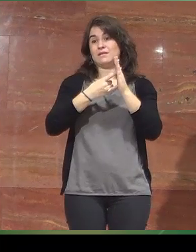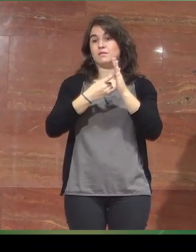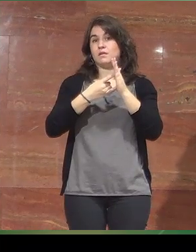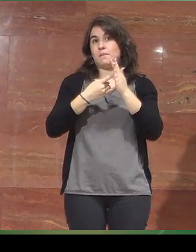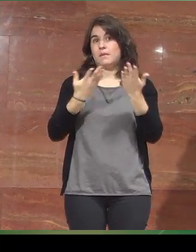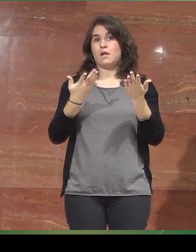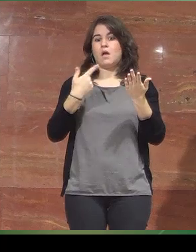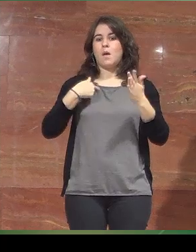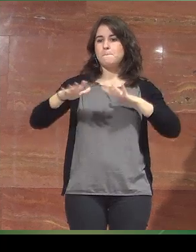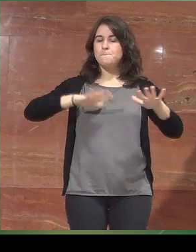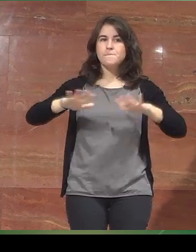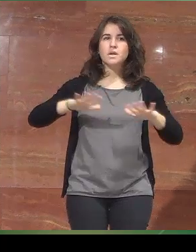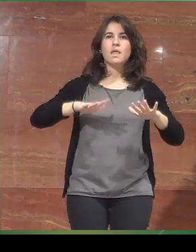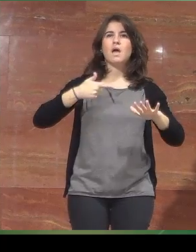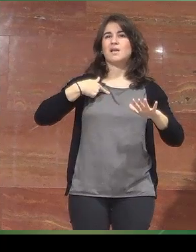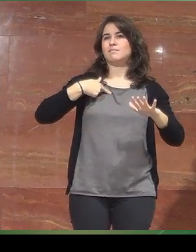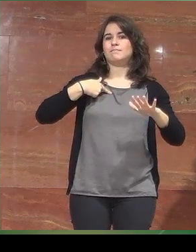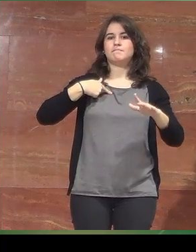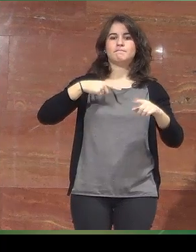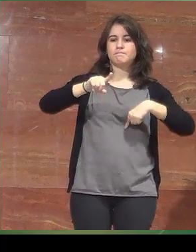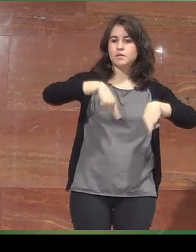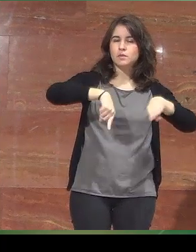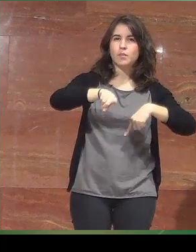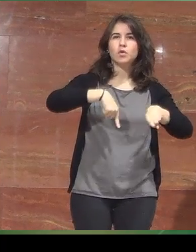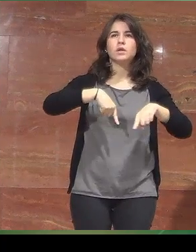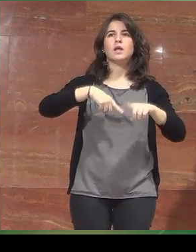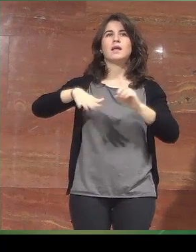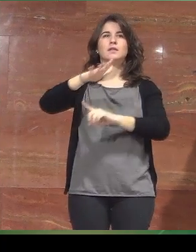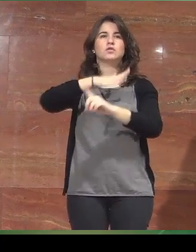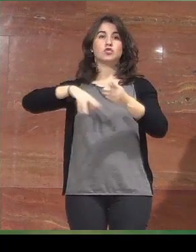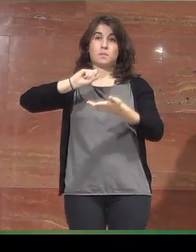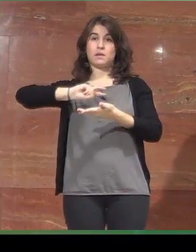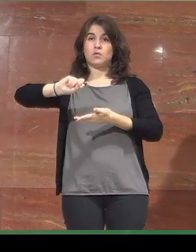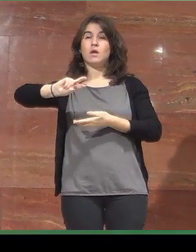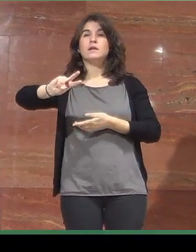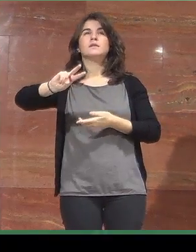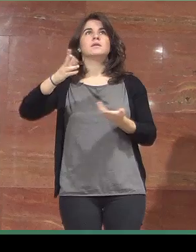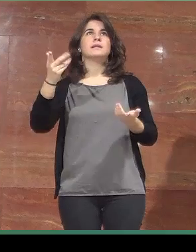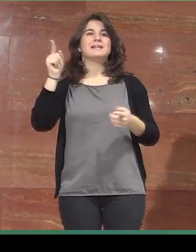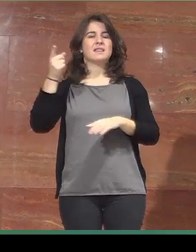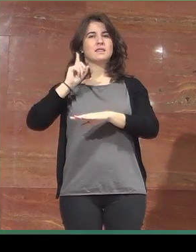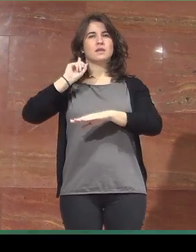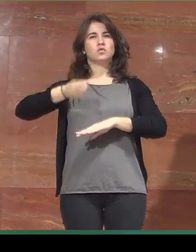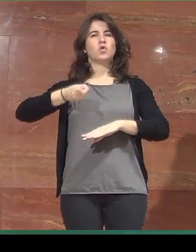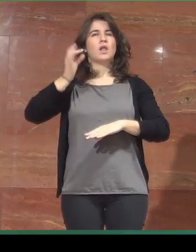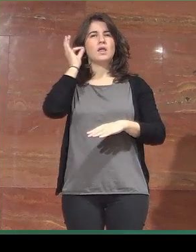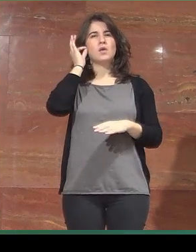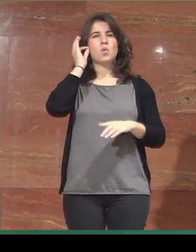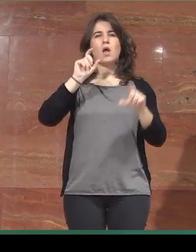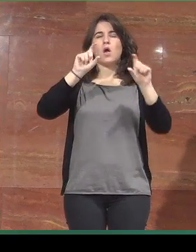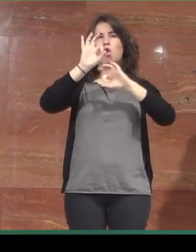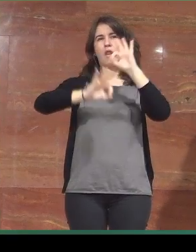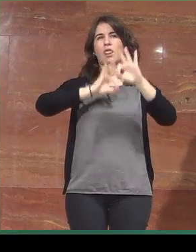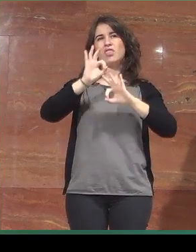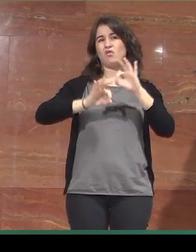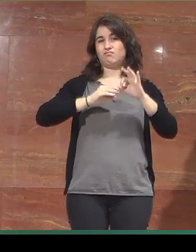de movilidad en todos los medios de transporte y entornos peatonales. Es directora de una organización sin ánimo de lucro que se